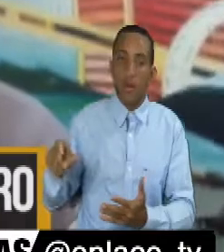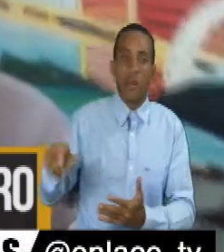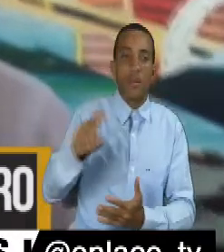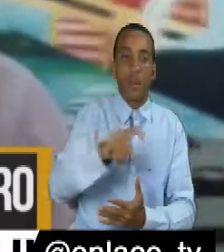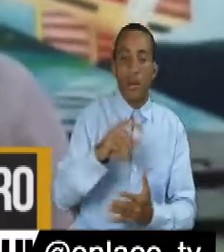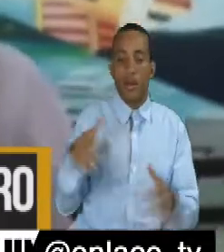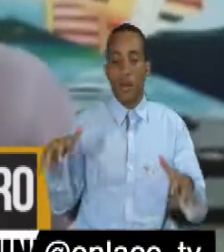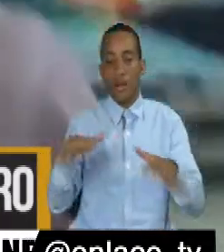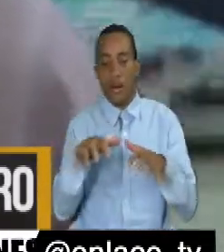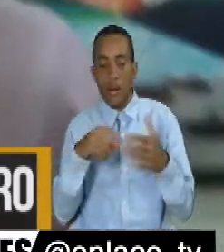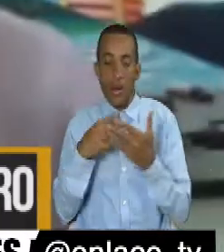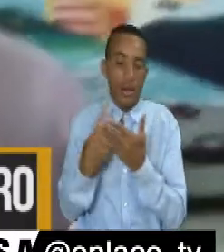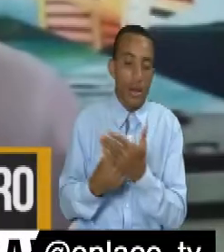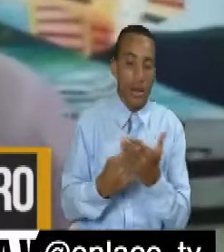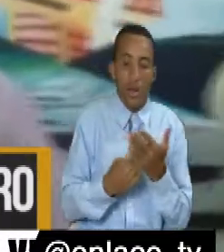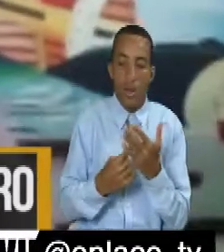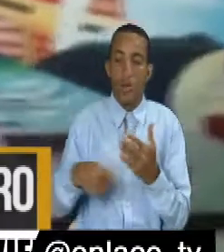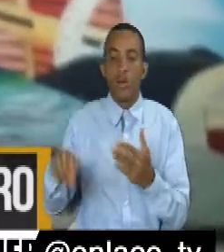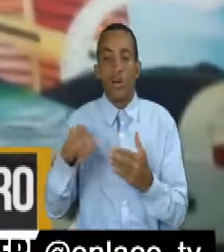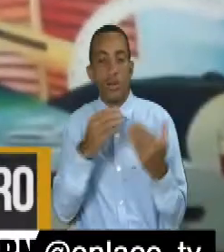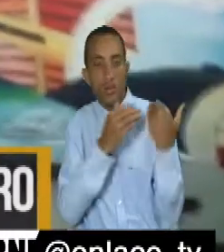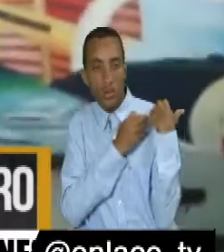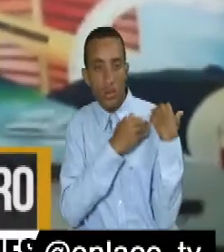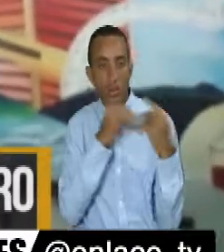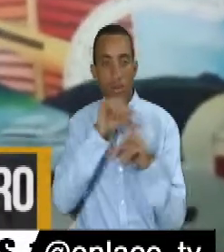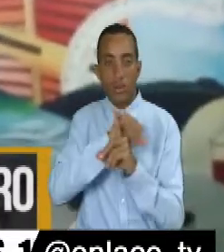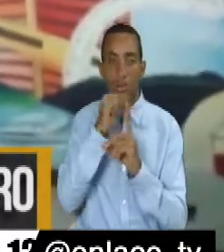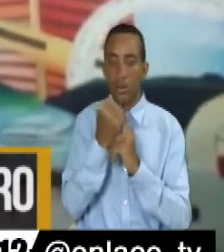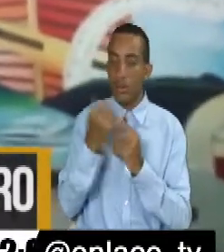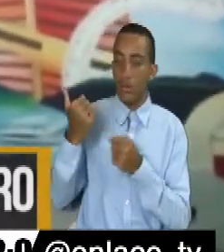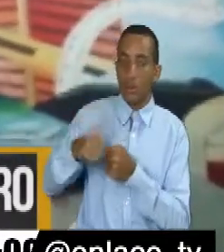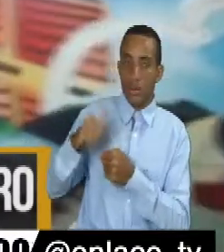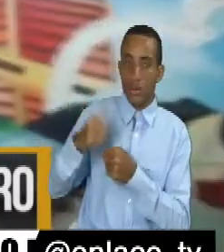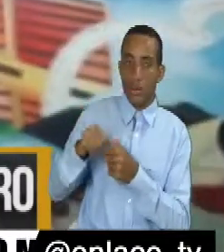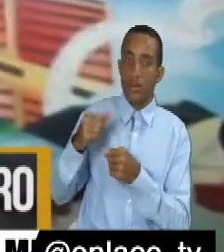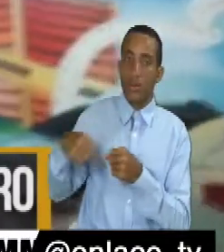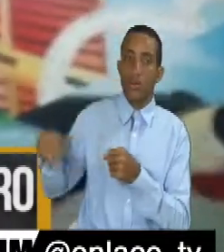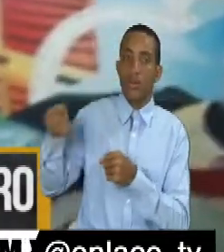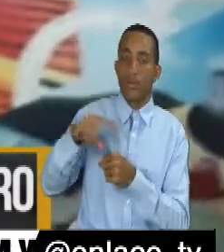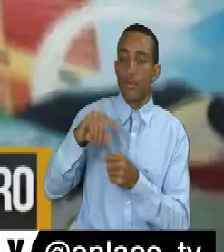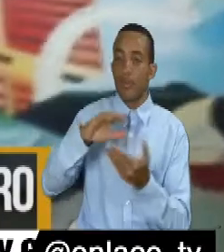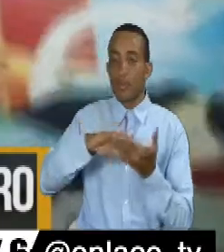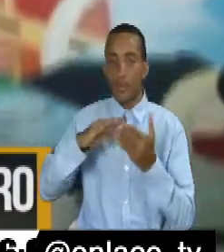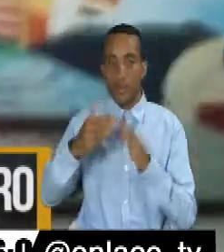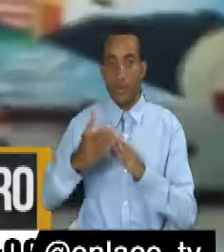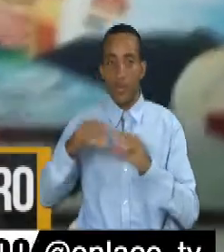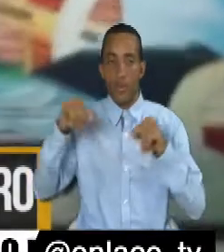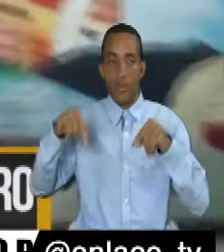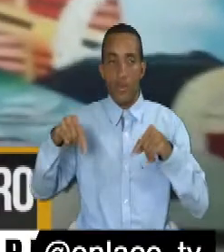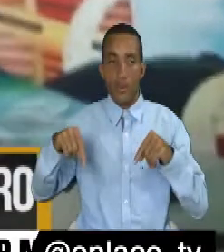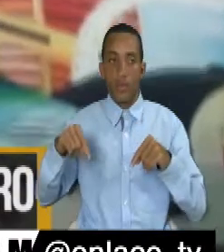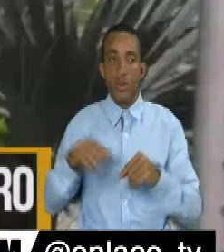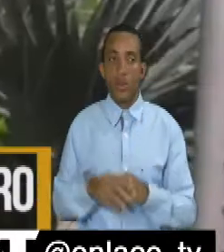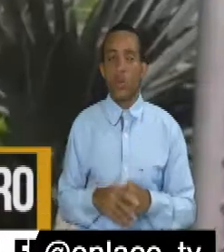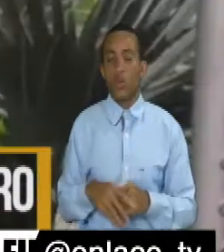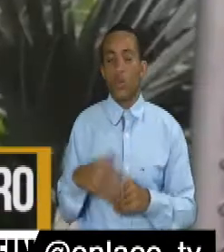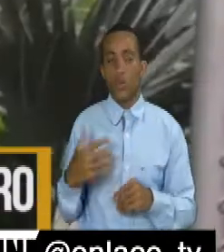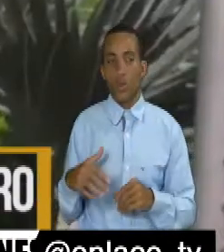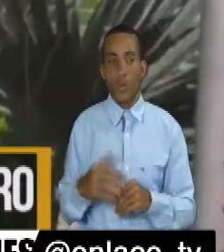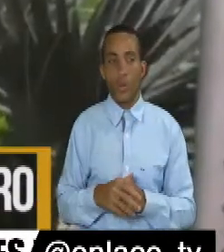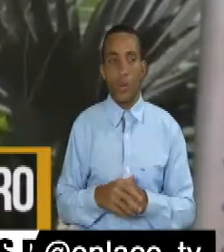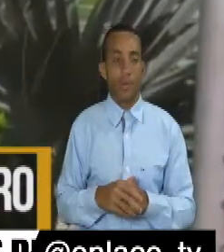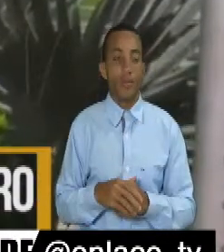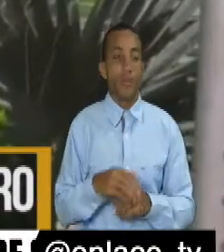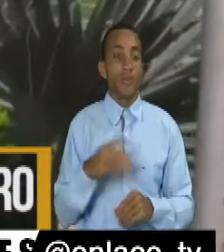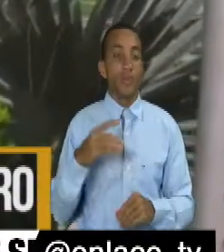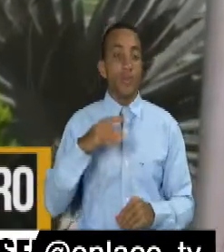mirando cuál ha sido la responsabilidad social de Ecopetrol frente a las comunidades de este corregimiento histórico de Barranca Bermeja. Darío